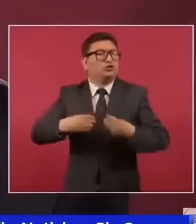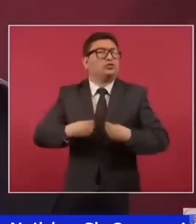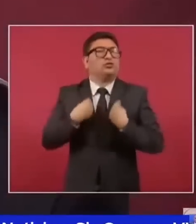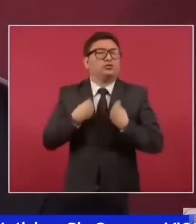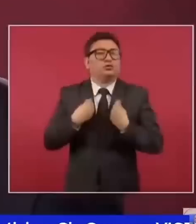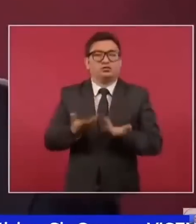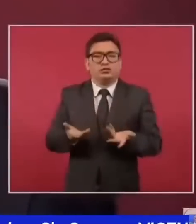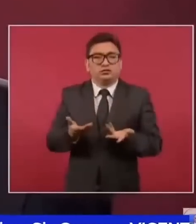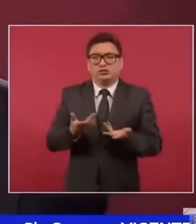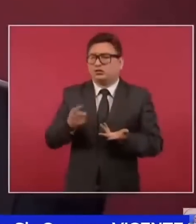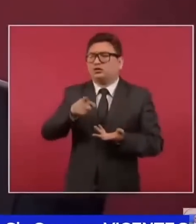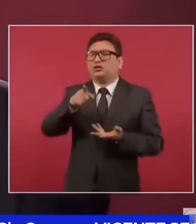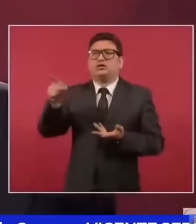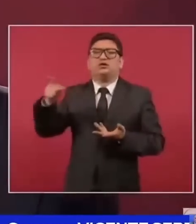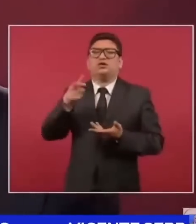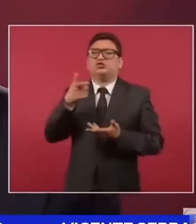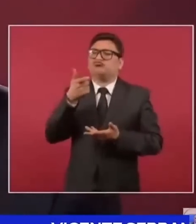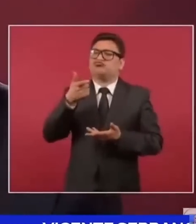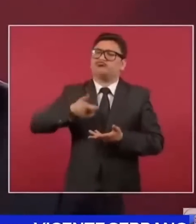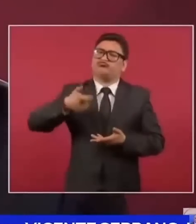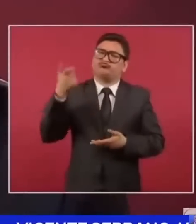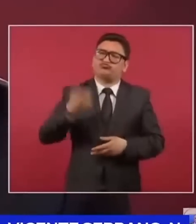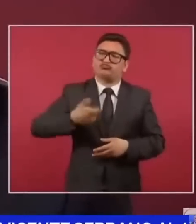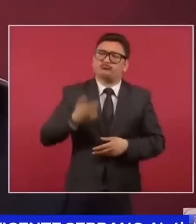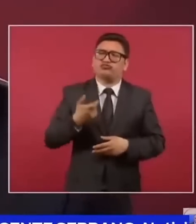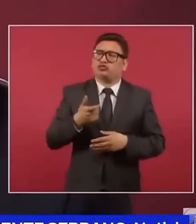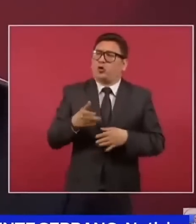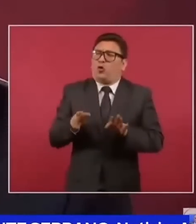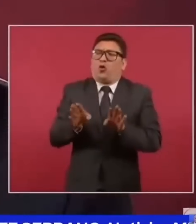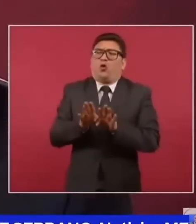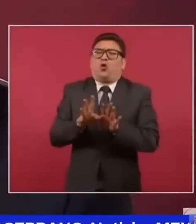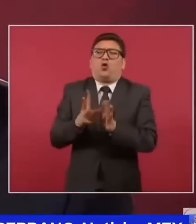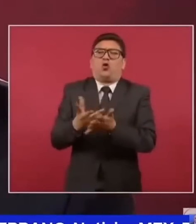cómo obtuvieron sus fortunas,